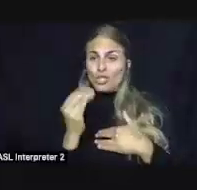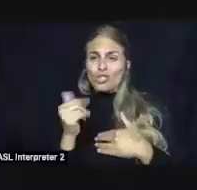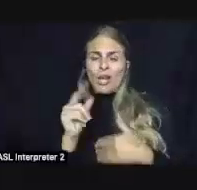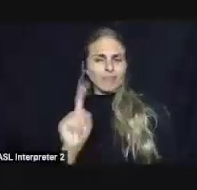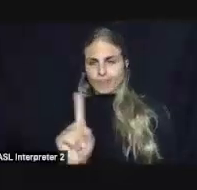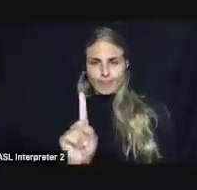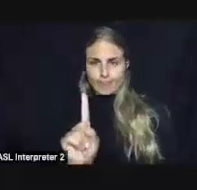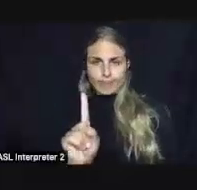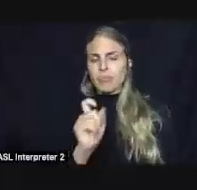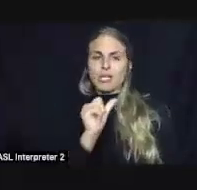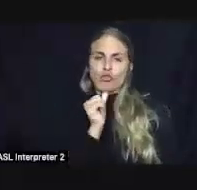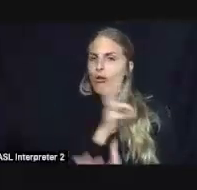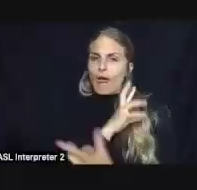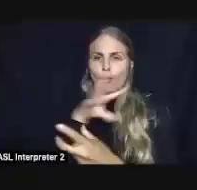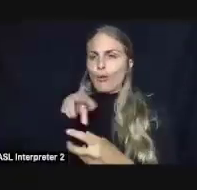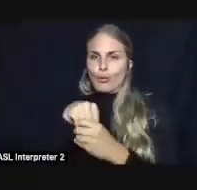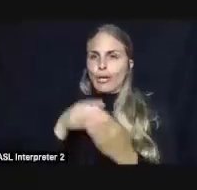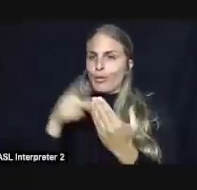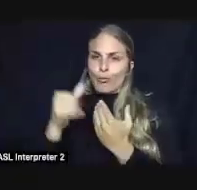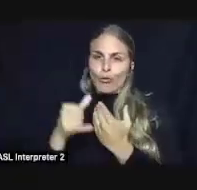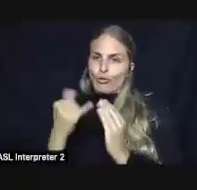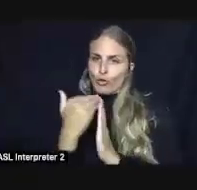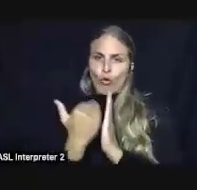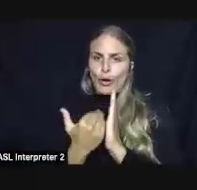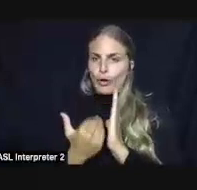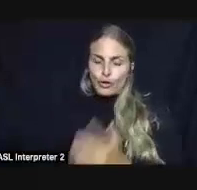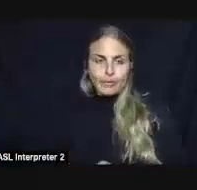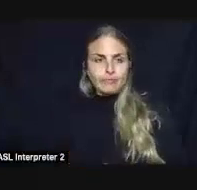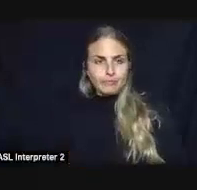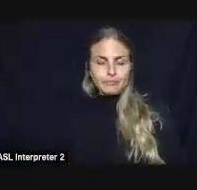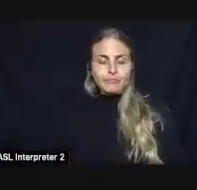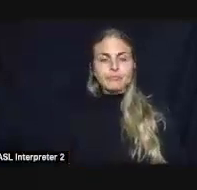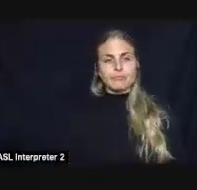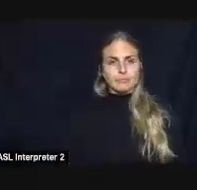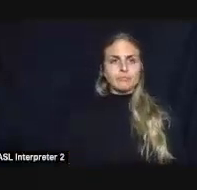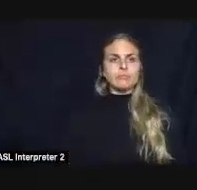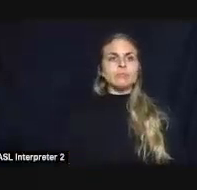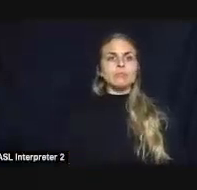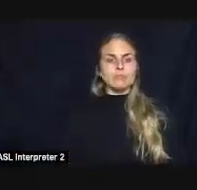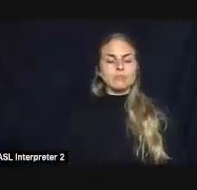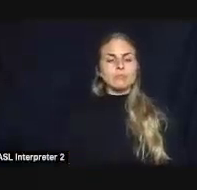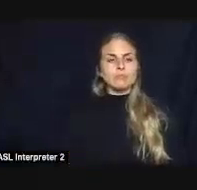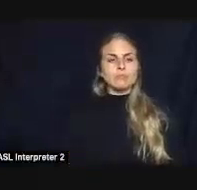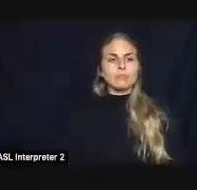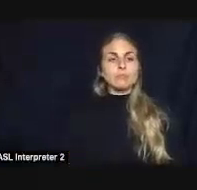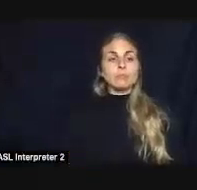envíe sus comentarios a través del chat porque no se incluirán en el registro del proyecto.